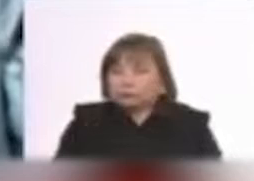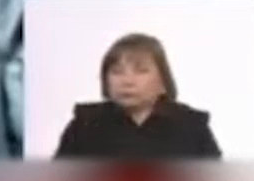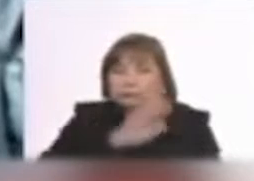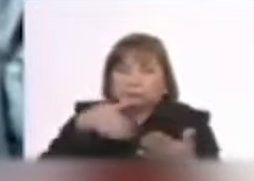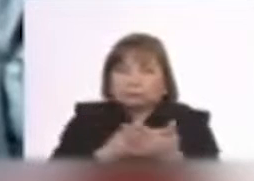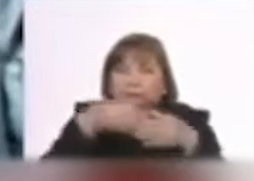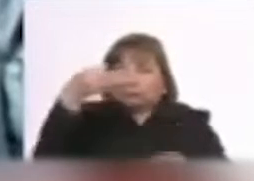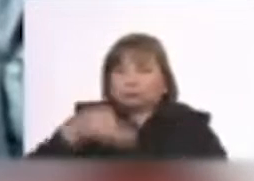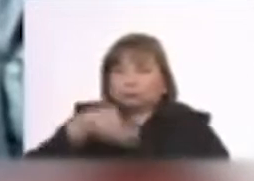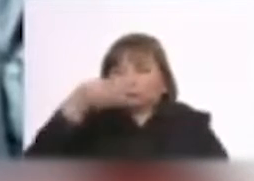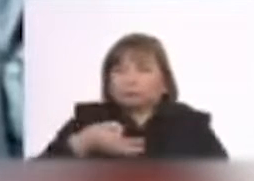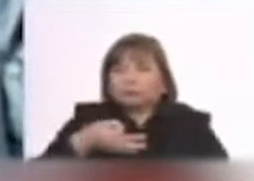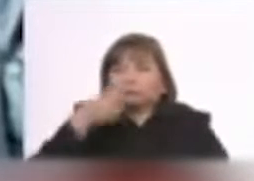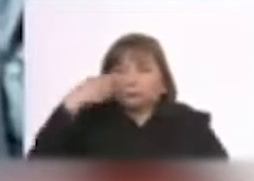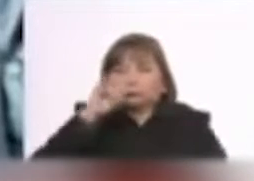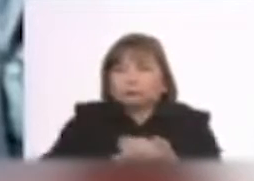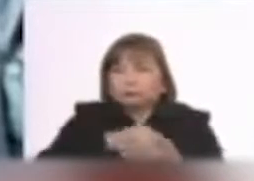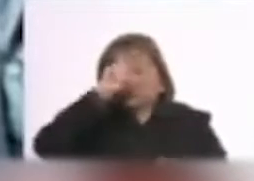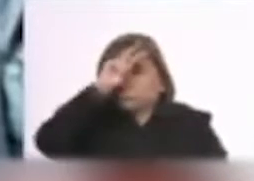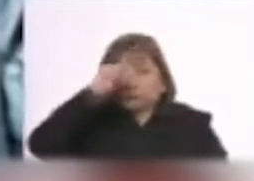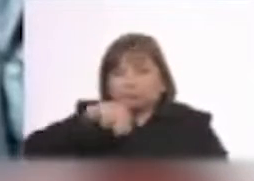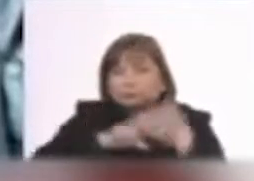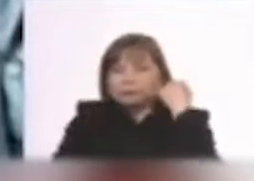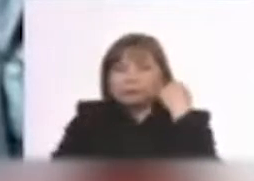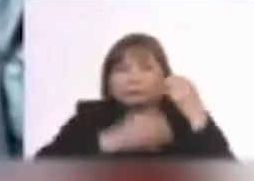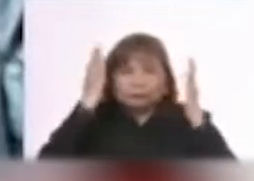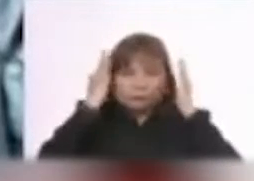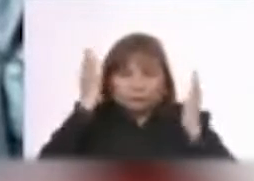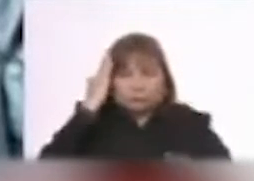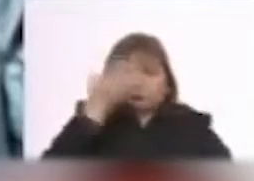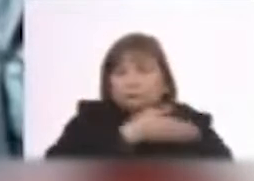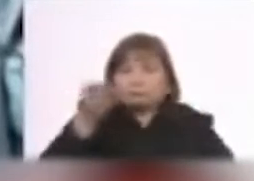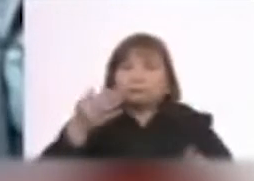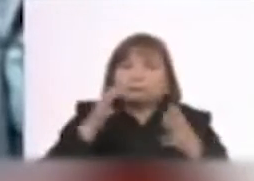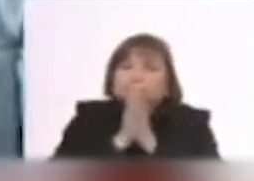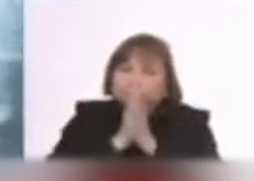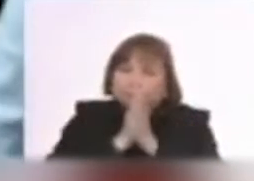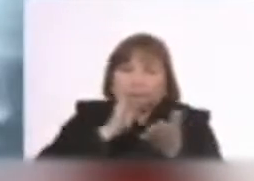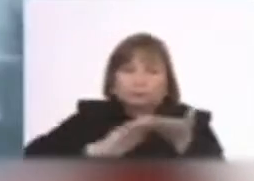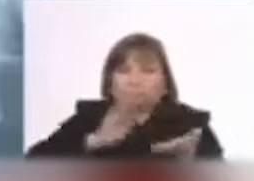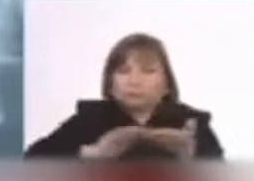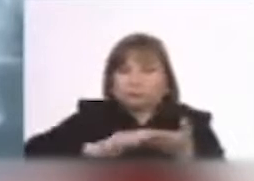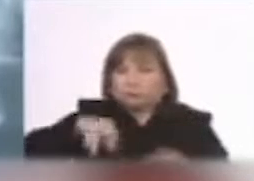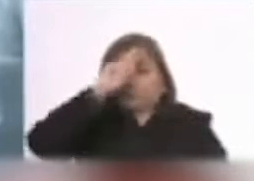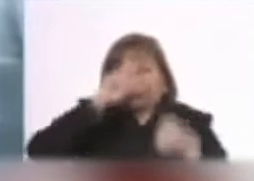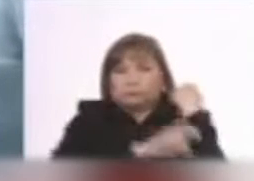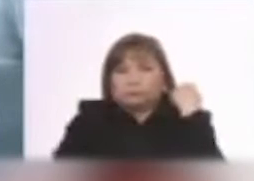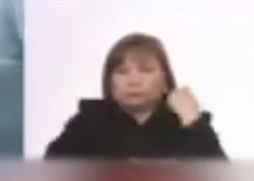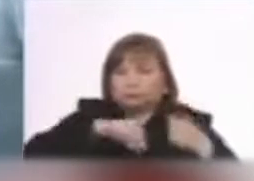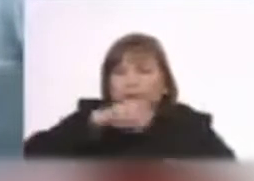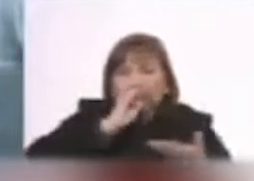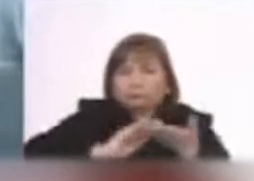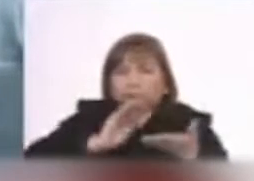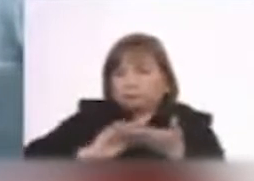toda la verdad para que el país se entere. Pido perdón al país.